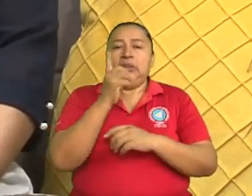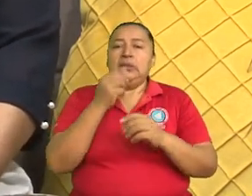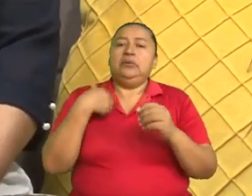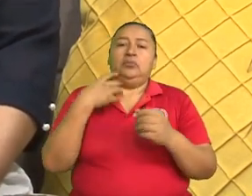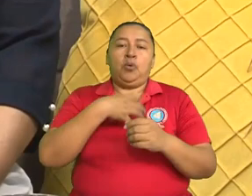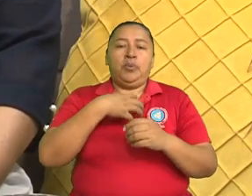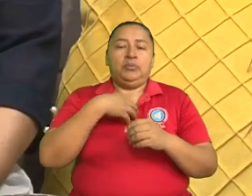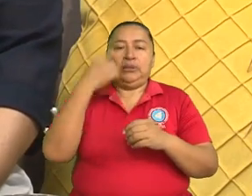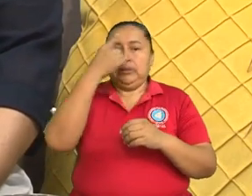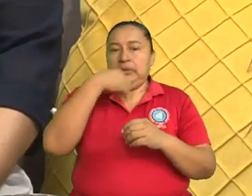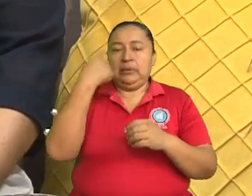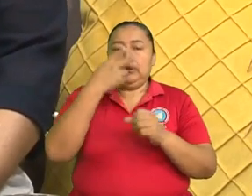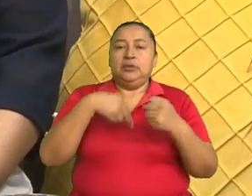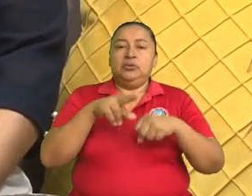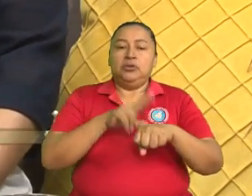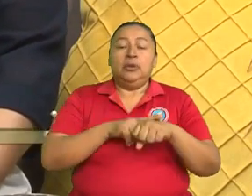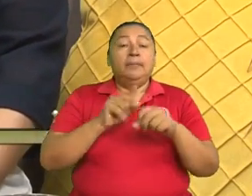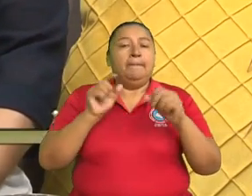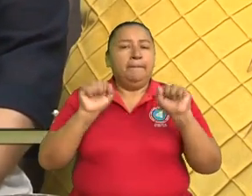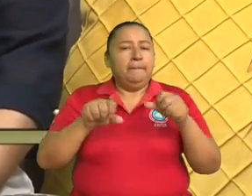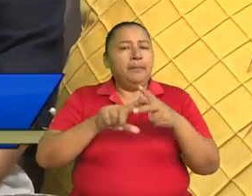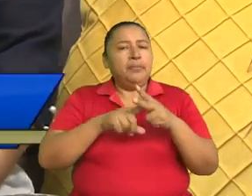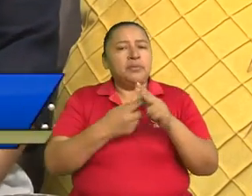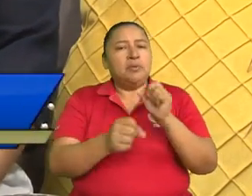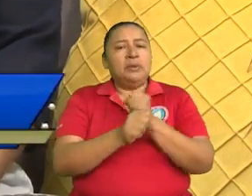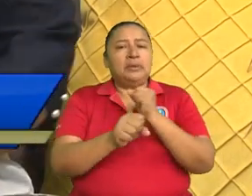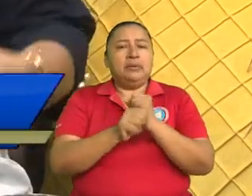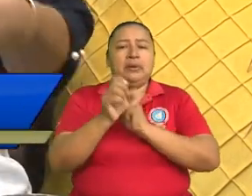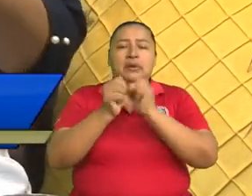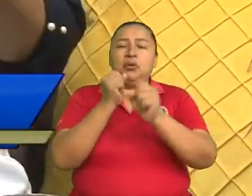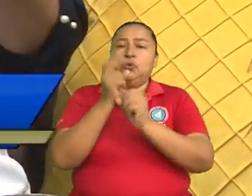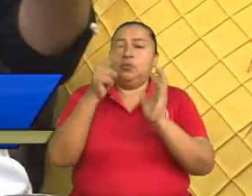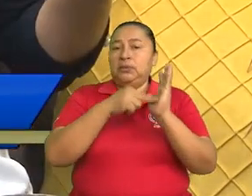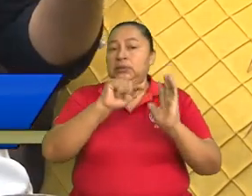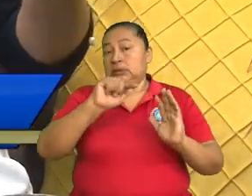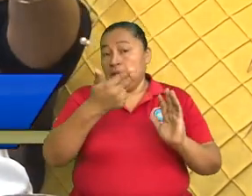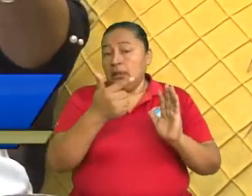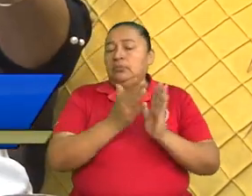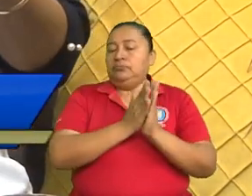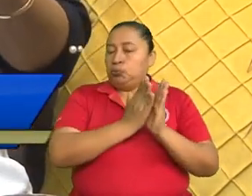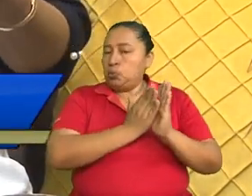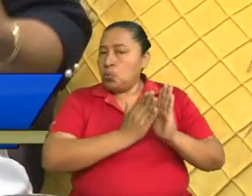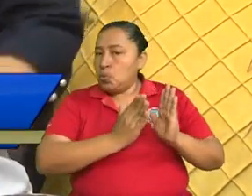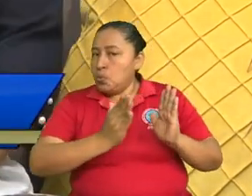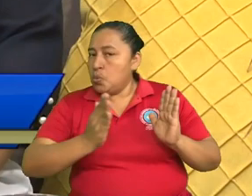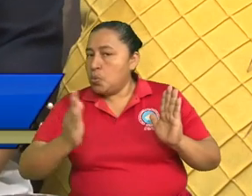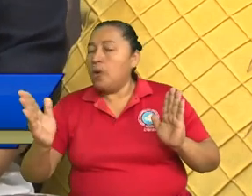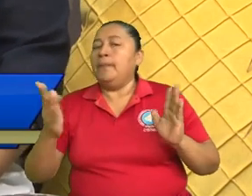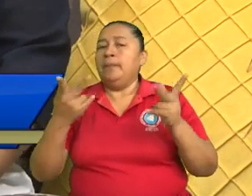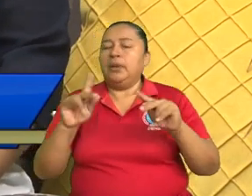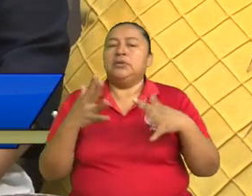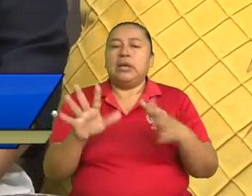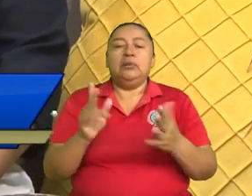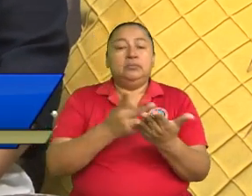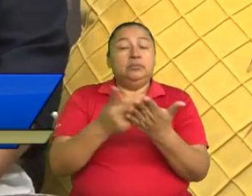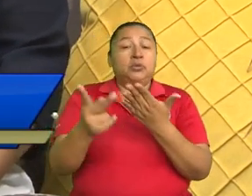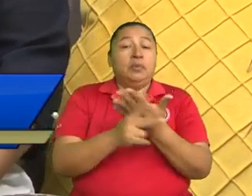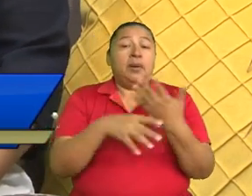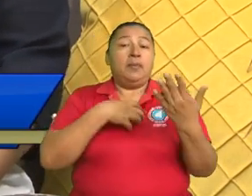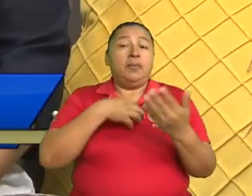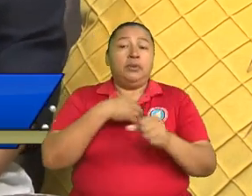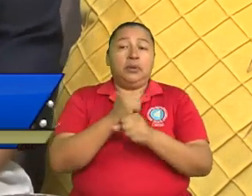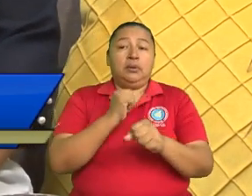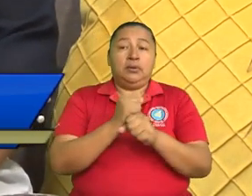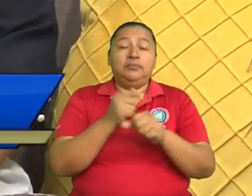lo trabajamos desde el año 2007 y lo hemos venido ya trabajando ya de manera curricular. Tenemos una área que se